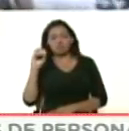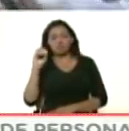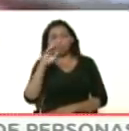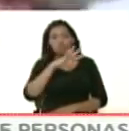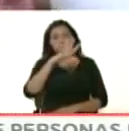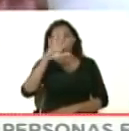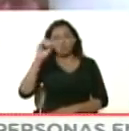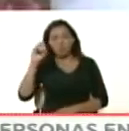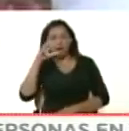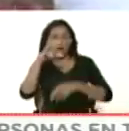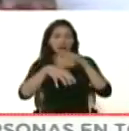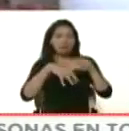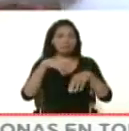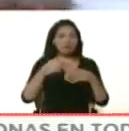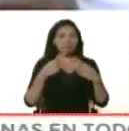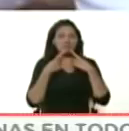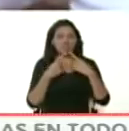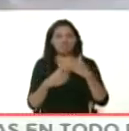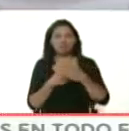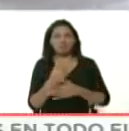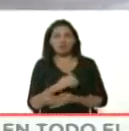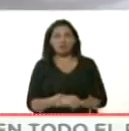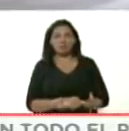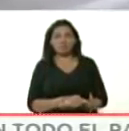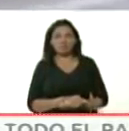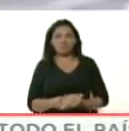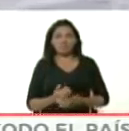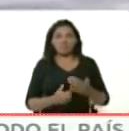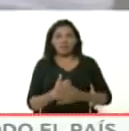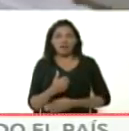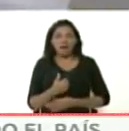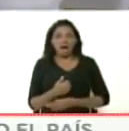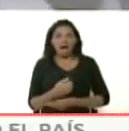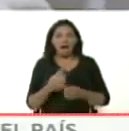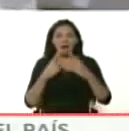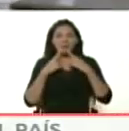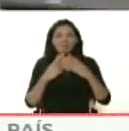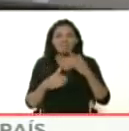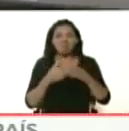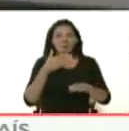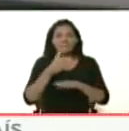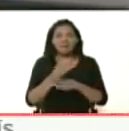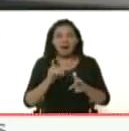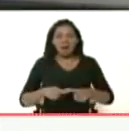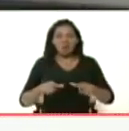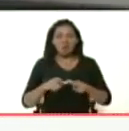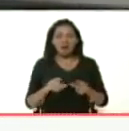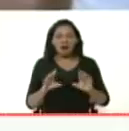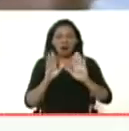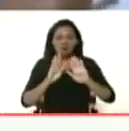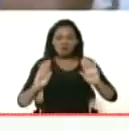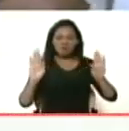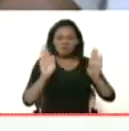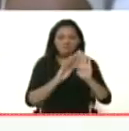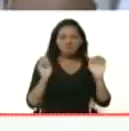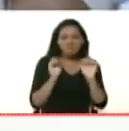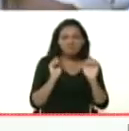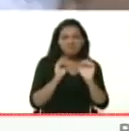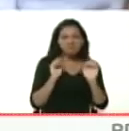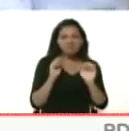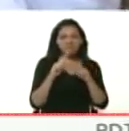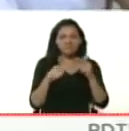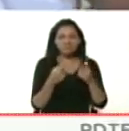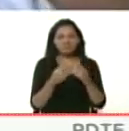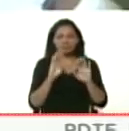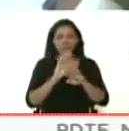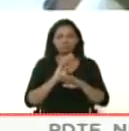450 animales beneficiándolos. Posterior al beneficio pasan a las cavas de mantenimiento y después a las cavas de frío